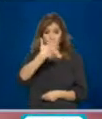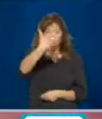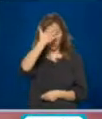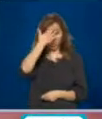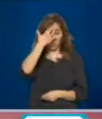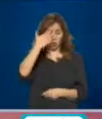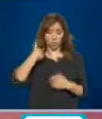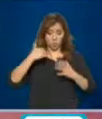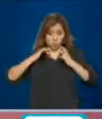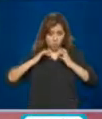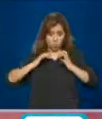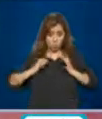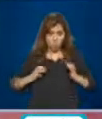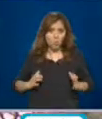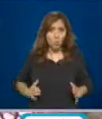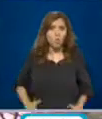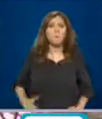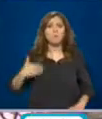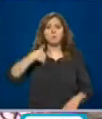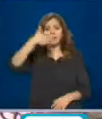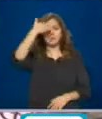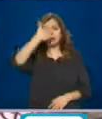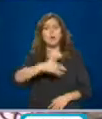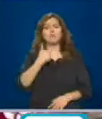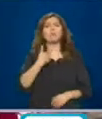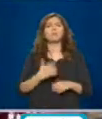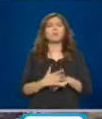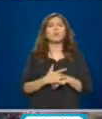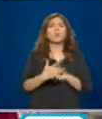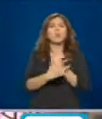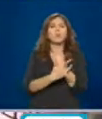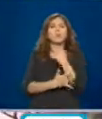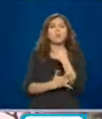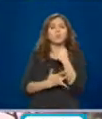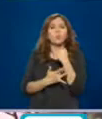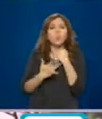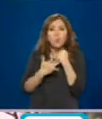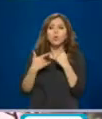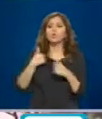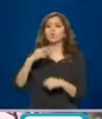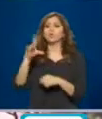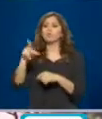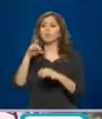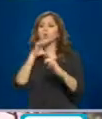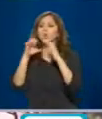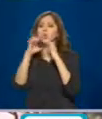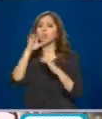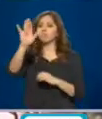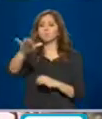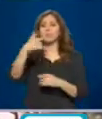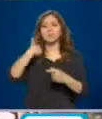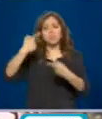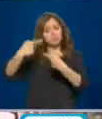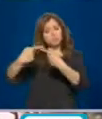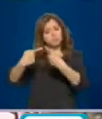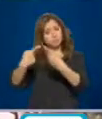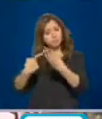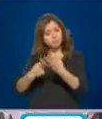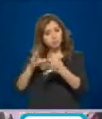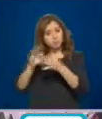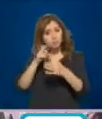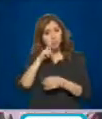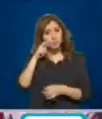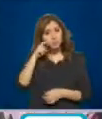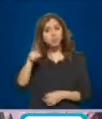una mujer que sabe tocarse, una mujer que le puede explicar a su pareja cómo tocarla y lo que Claro. necesita, puede tener